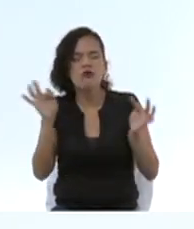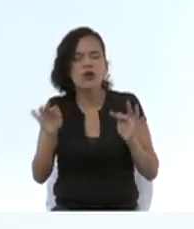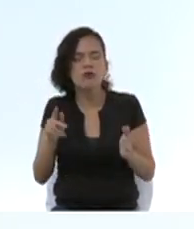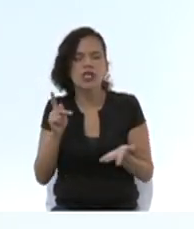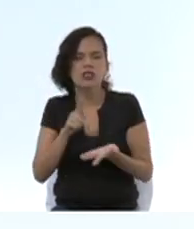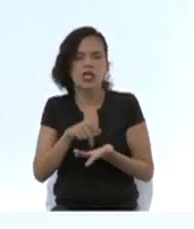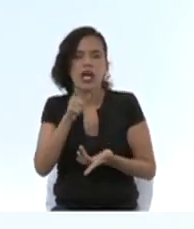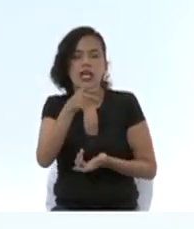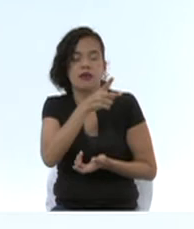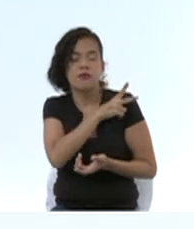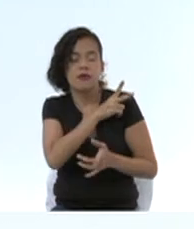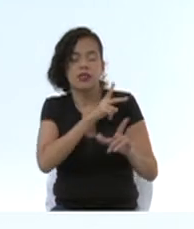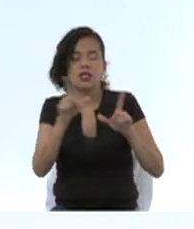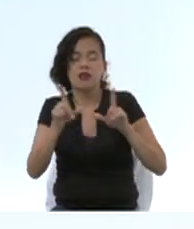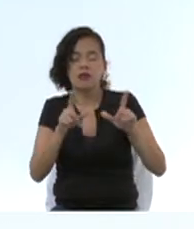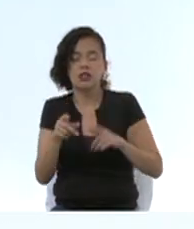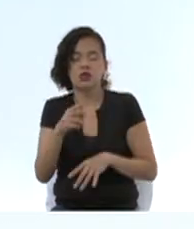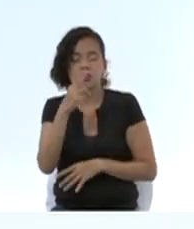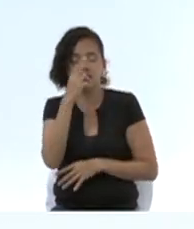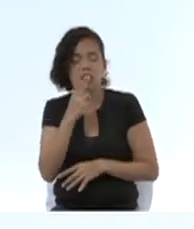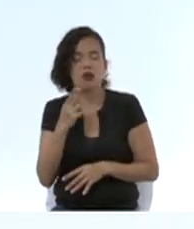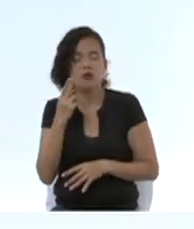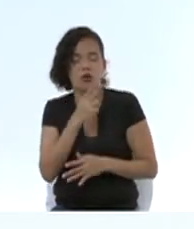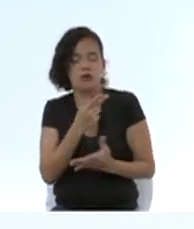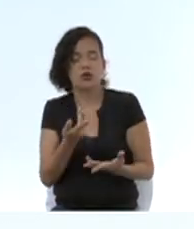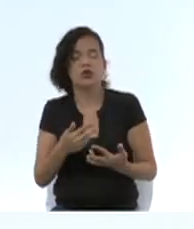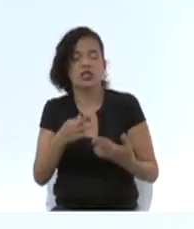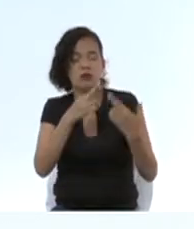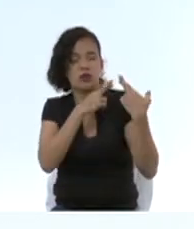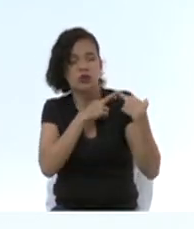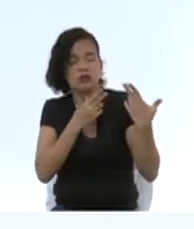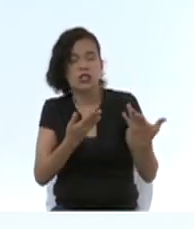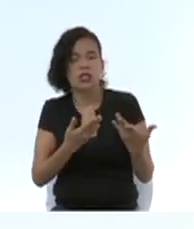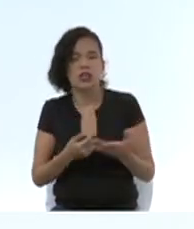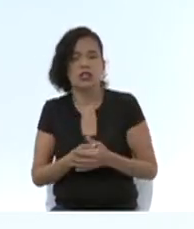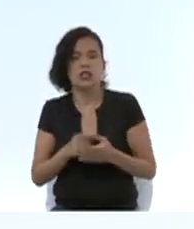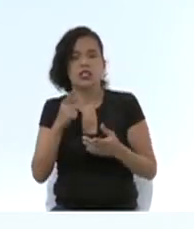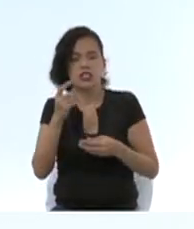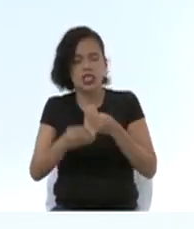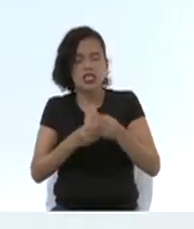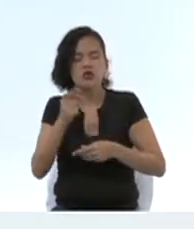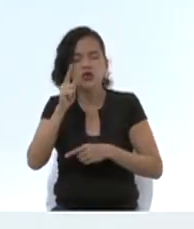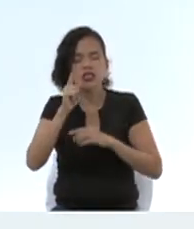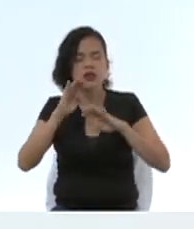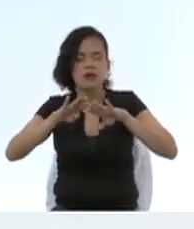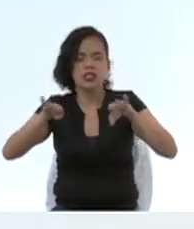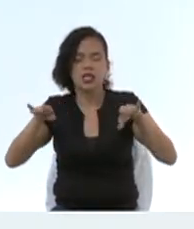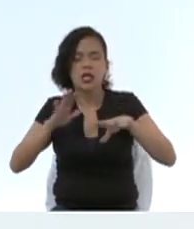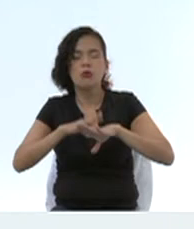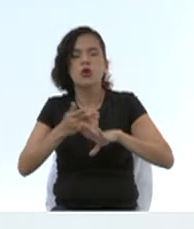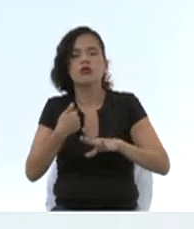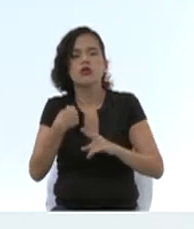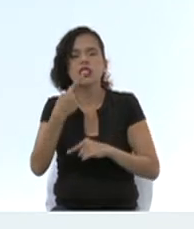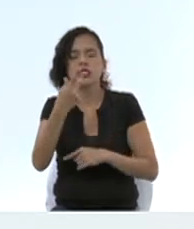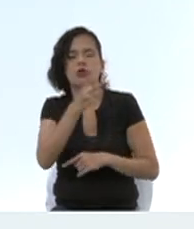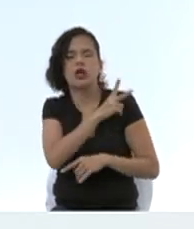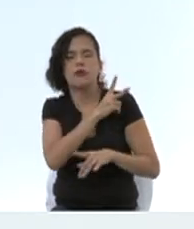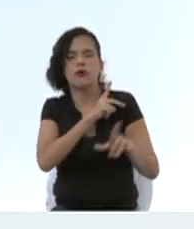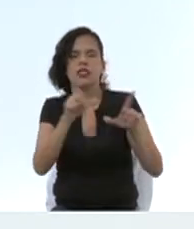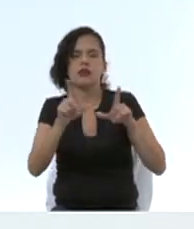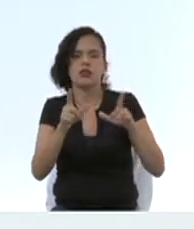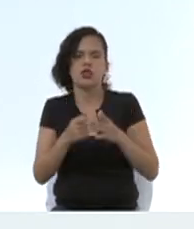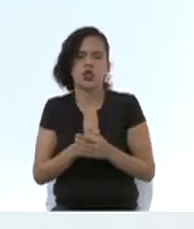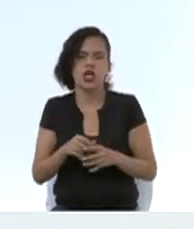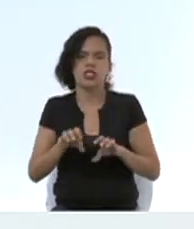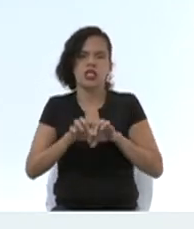TV asumió ese compromiso, asumió esa responsabilidad y se convirtió en esa ventana. Por eso decimos que Vive TV es educación